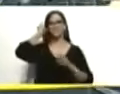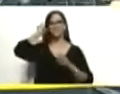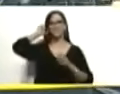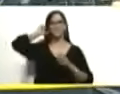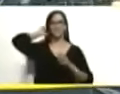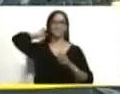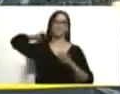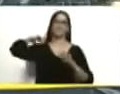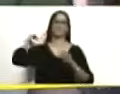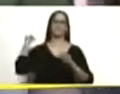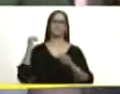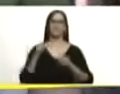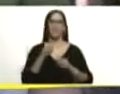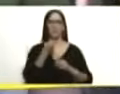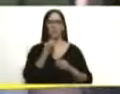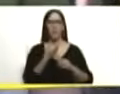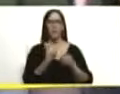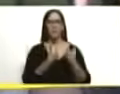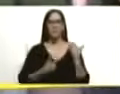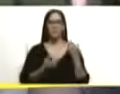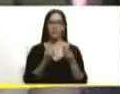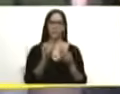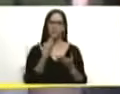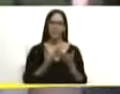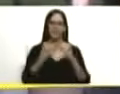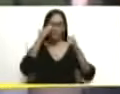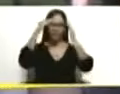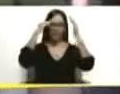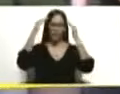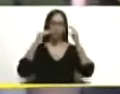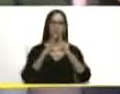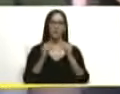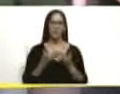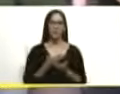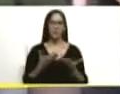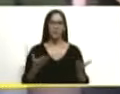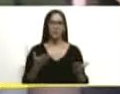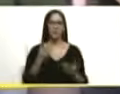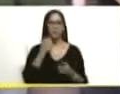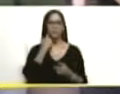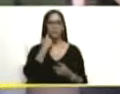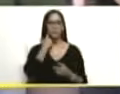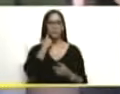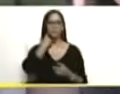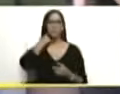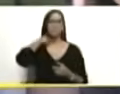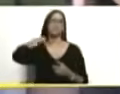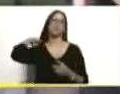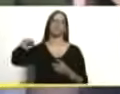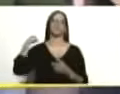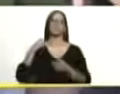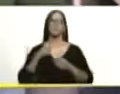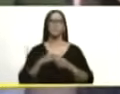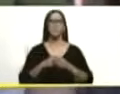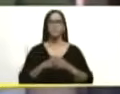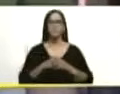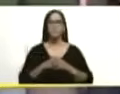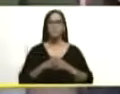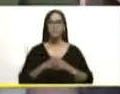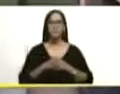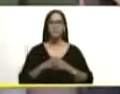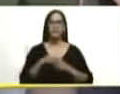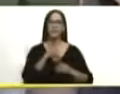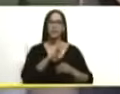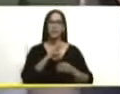Bueno, presidente, muchas gracias. Saludos a todas y a todos, compañeros aquí presentes, señores embajadores, señora